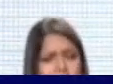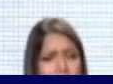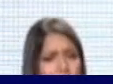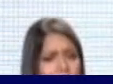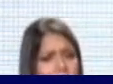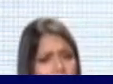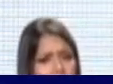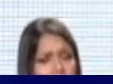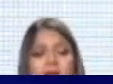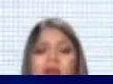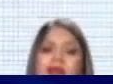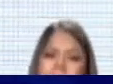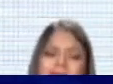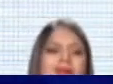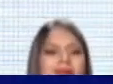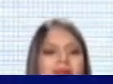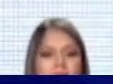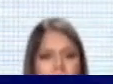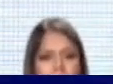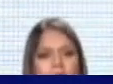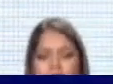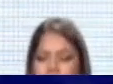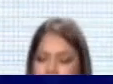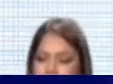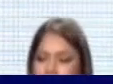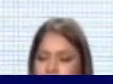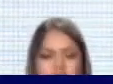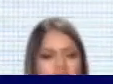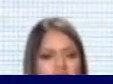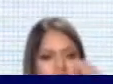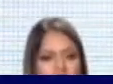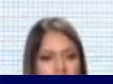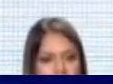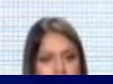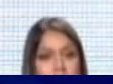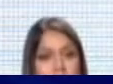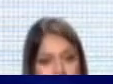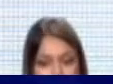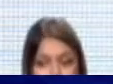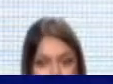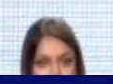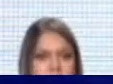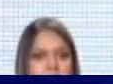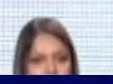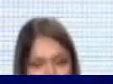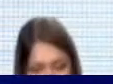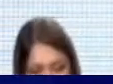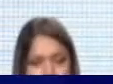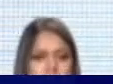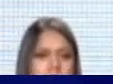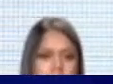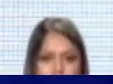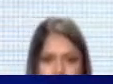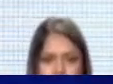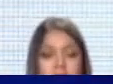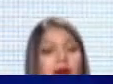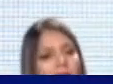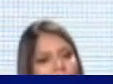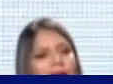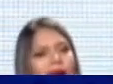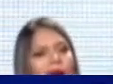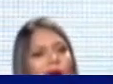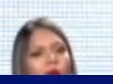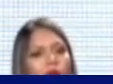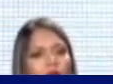principales y un sistema de escaneo en los peajes previos a llegar a puerto. De esa manera vamos controlando en